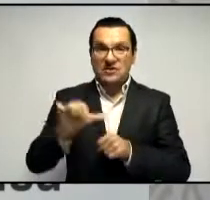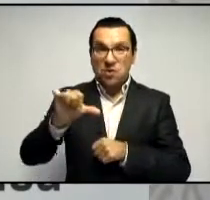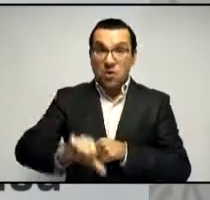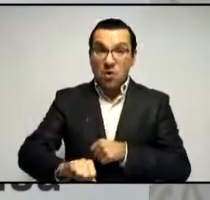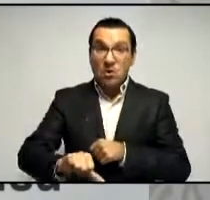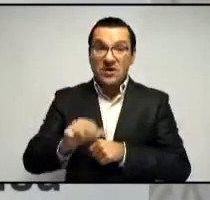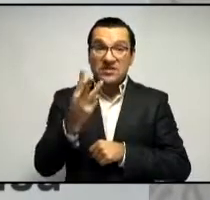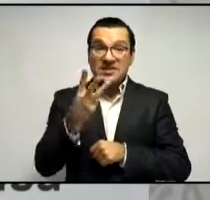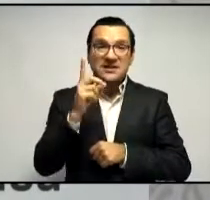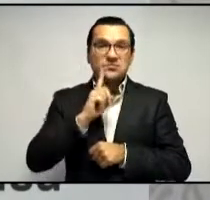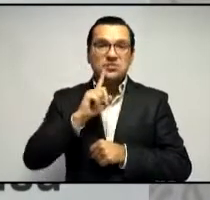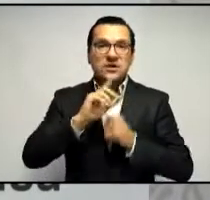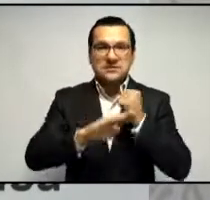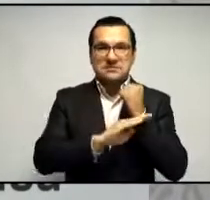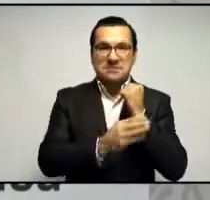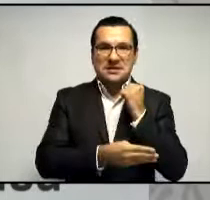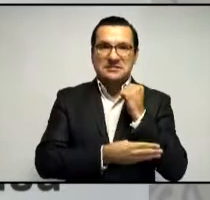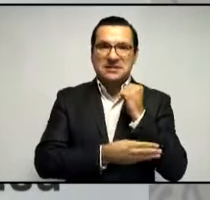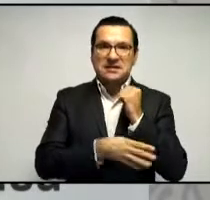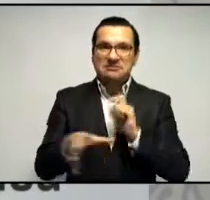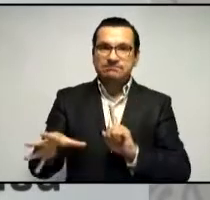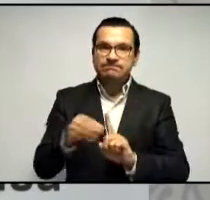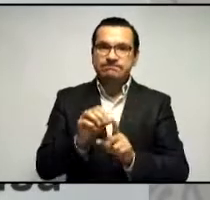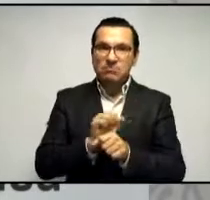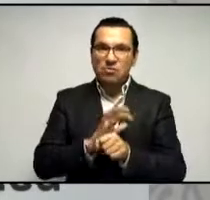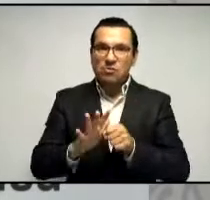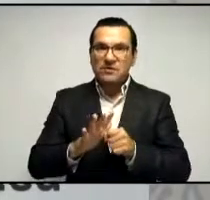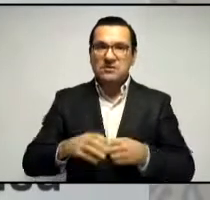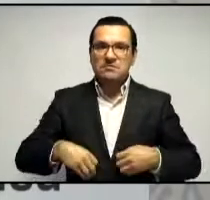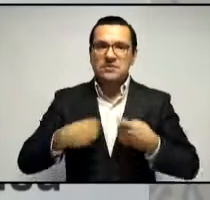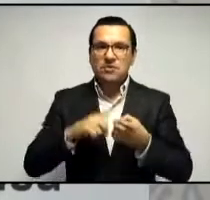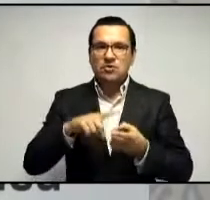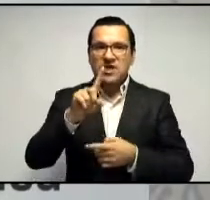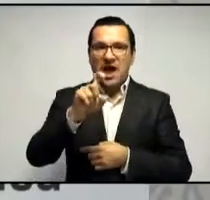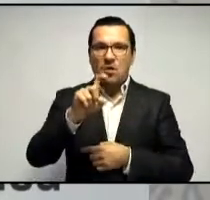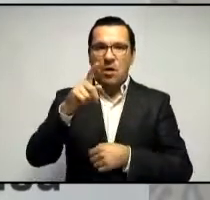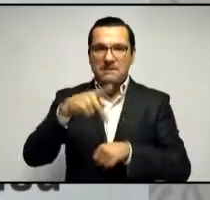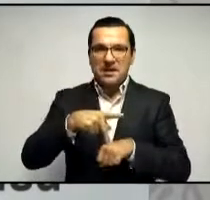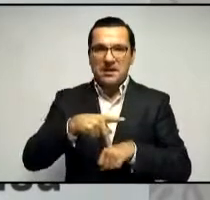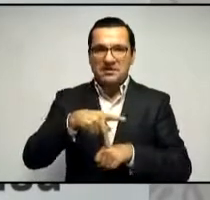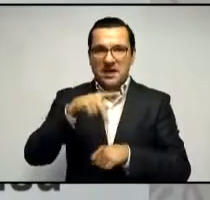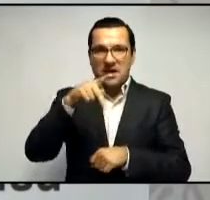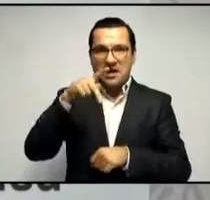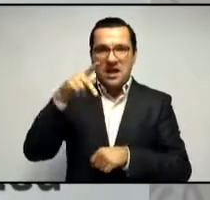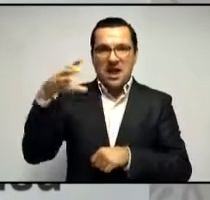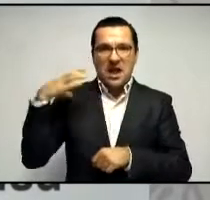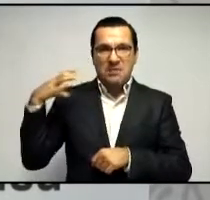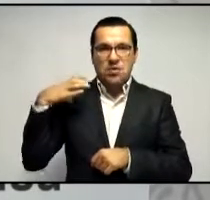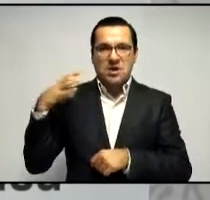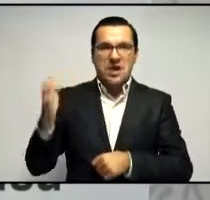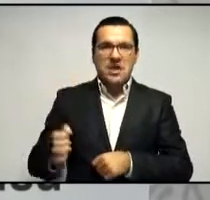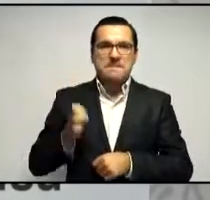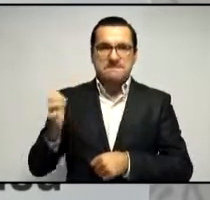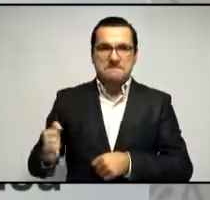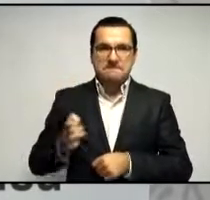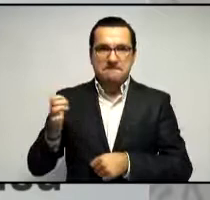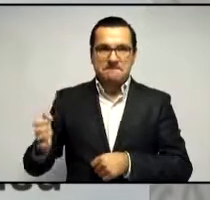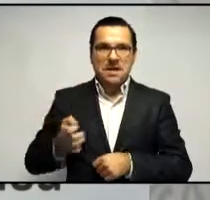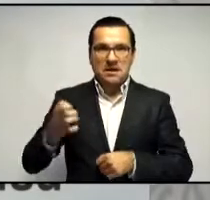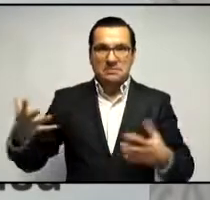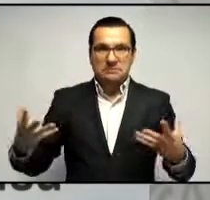tres casos en mujeres embarazadas residentes de agua prieta caborca y empalme acumulándose